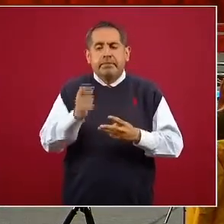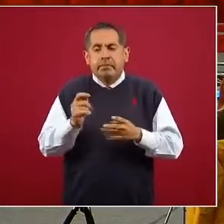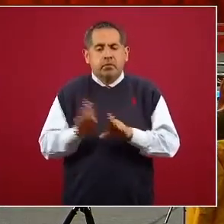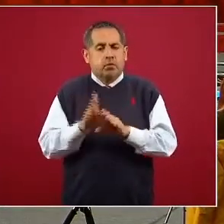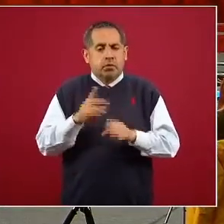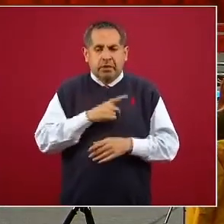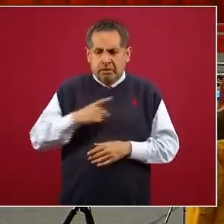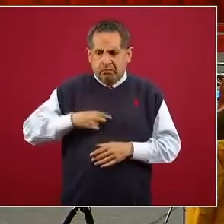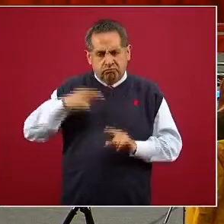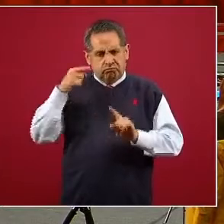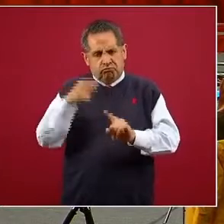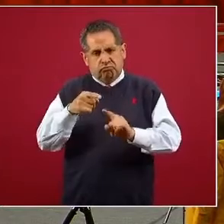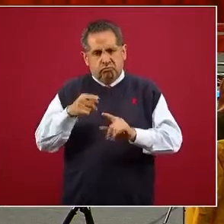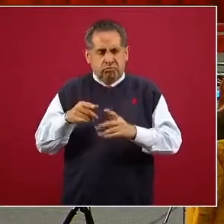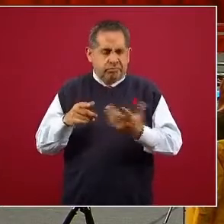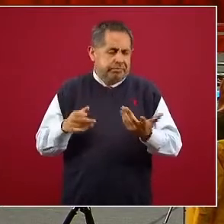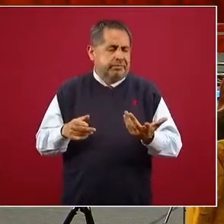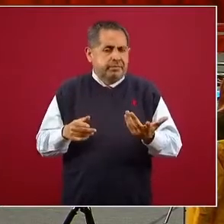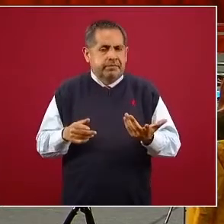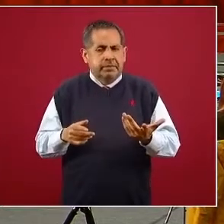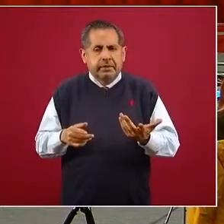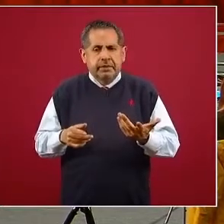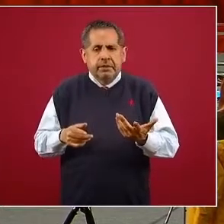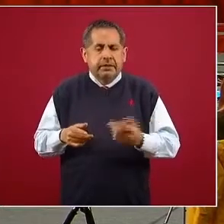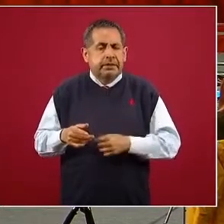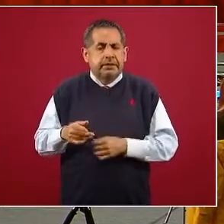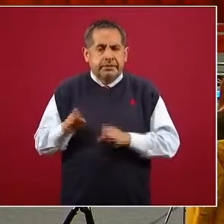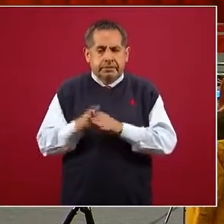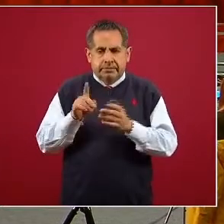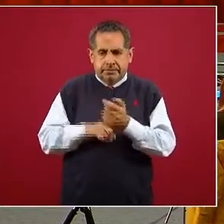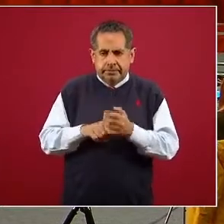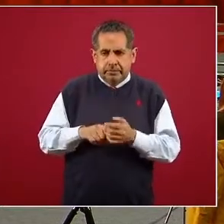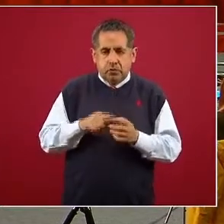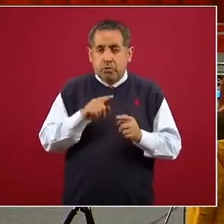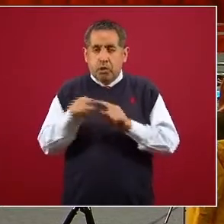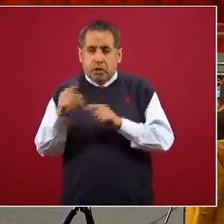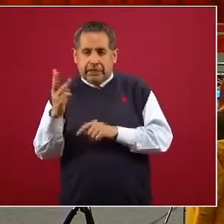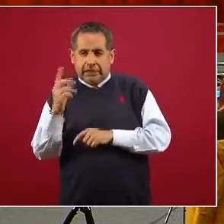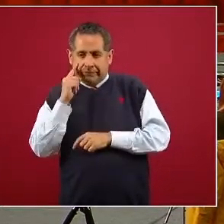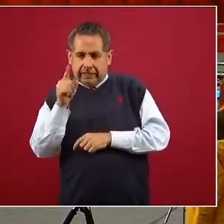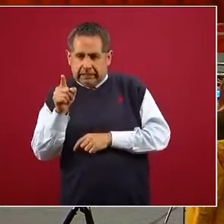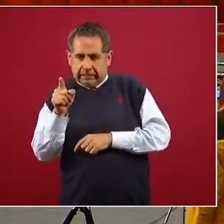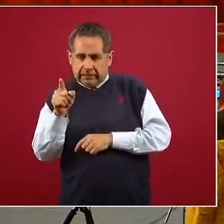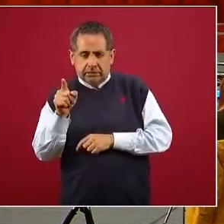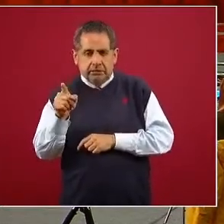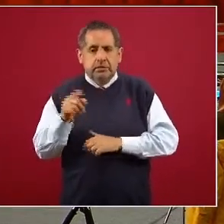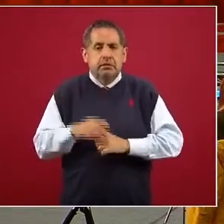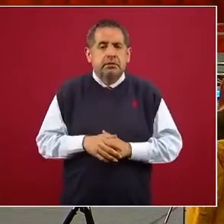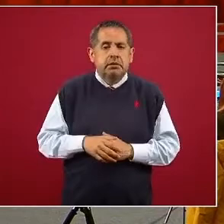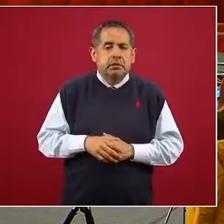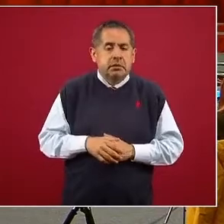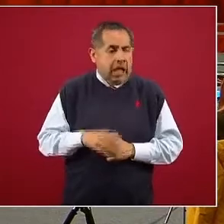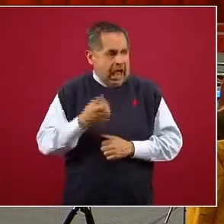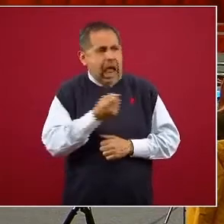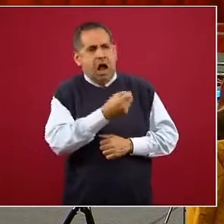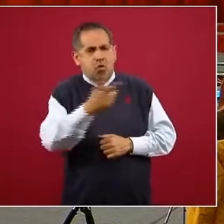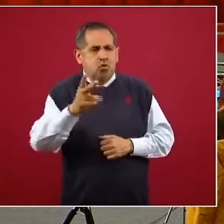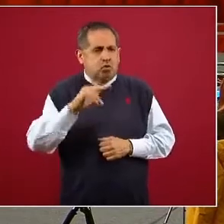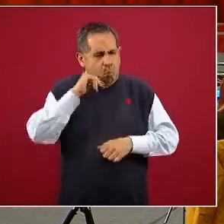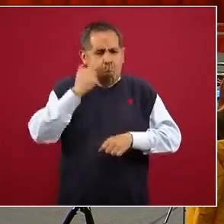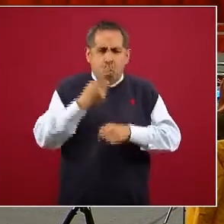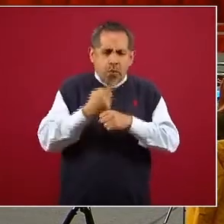hacer énfasis en el punto que ven en tercer lugar. ¿Existen donadores